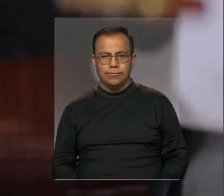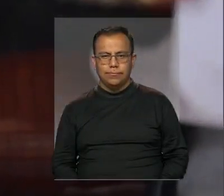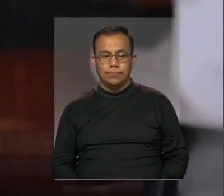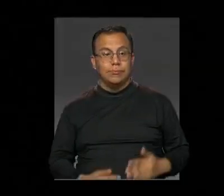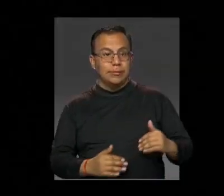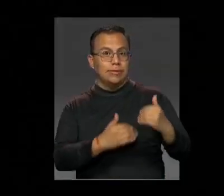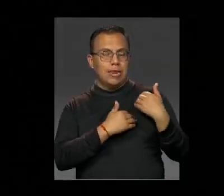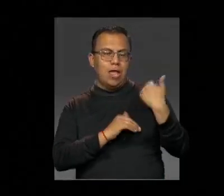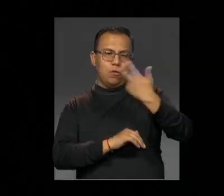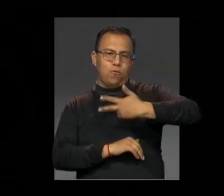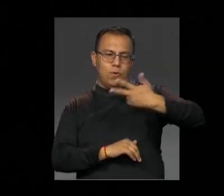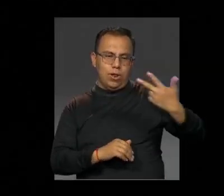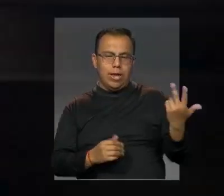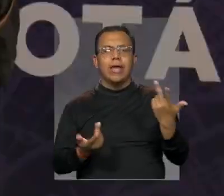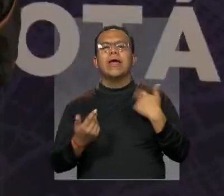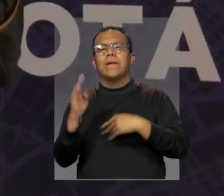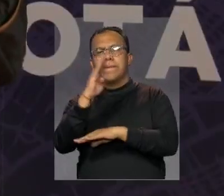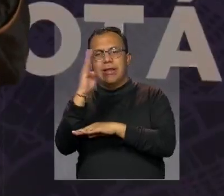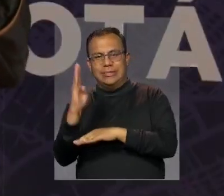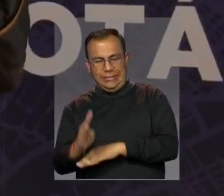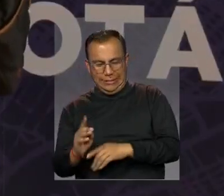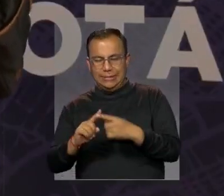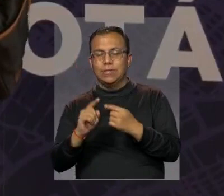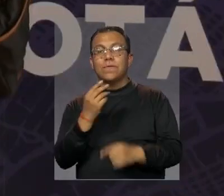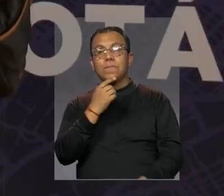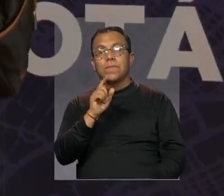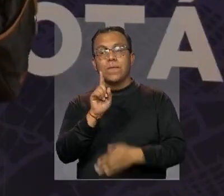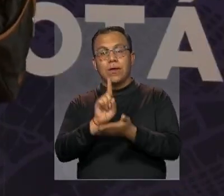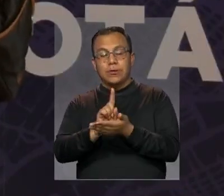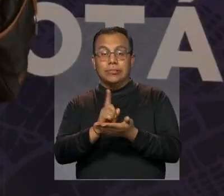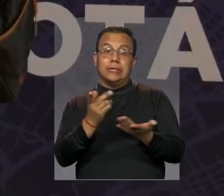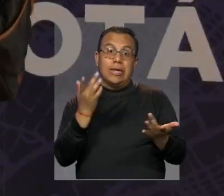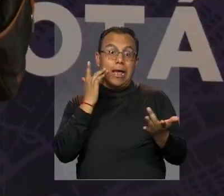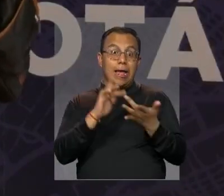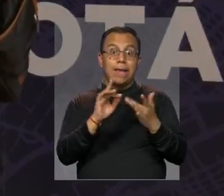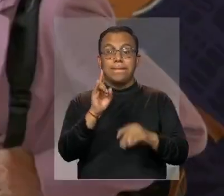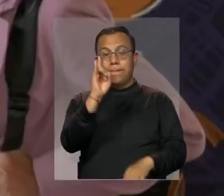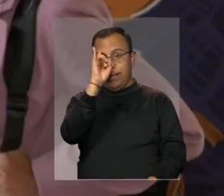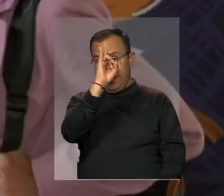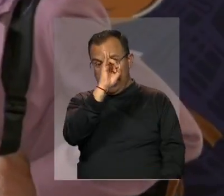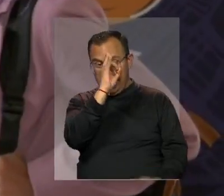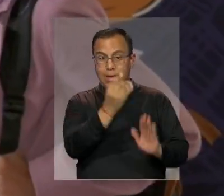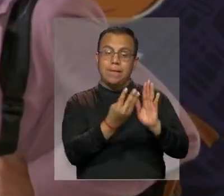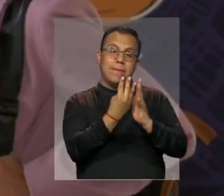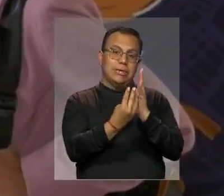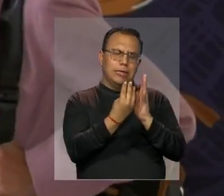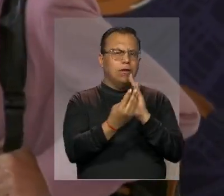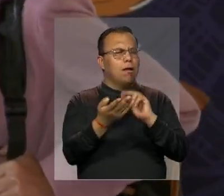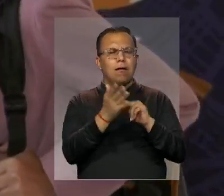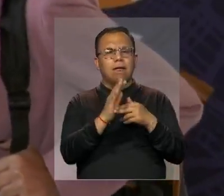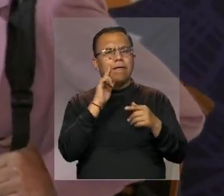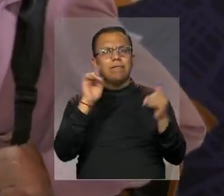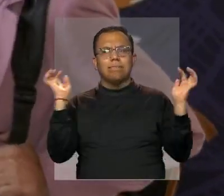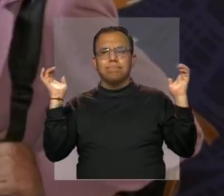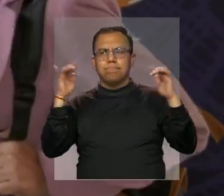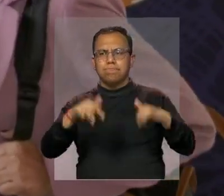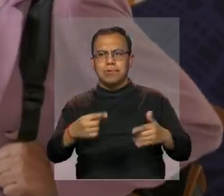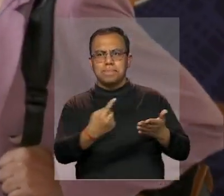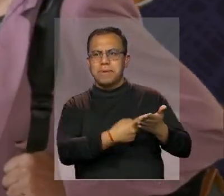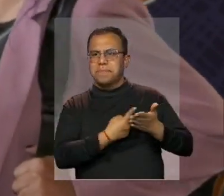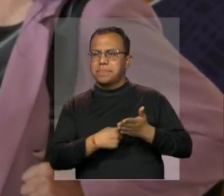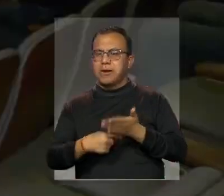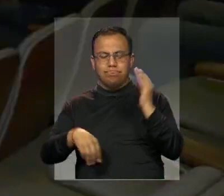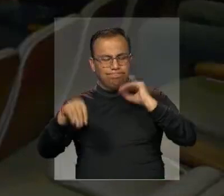Delegados de Guadalajara, Río de Janeiro, Buenos Aires, Santiago de Chile, Madrid y Barcelona llegaron a Bogotá para discutir y